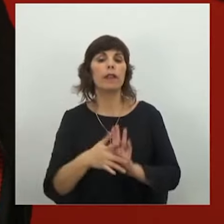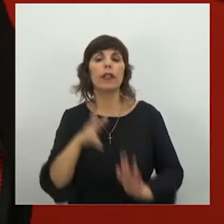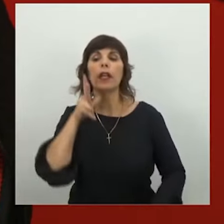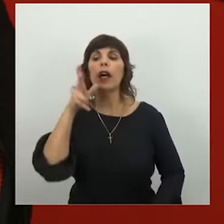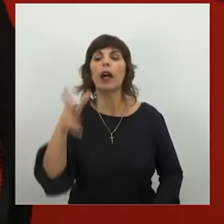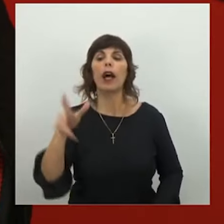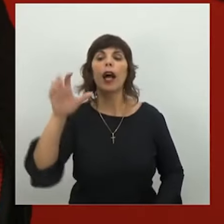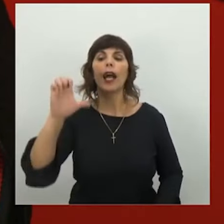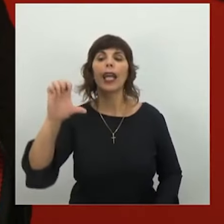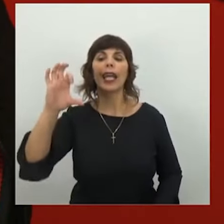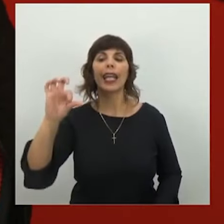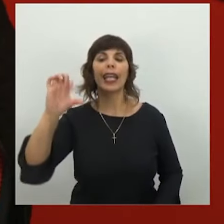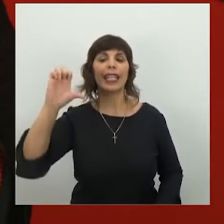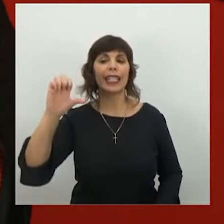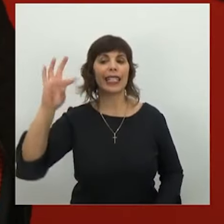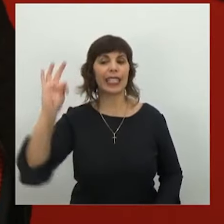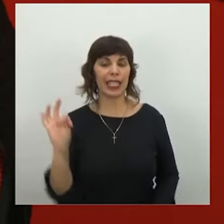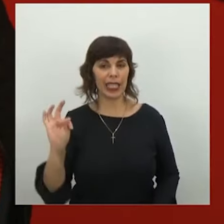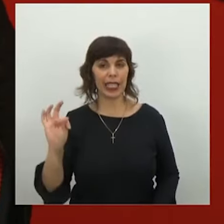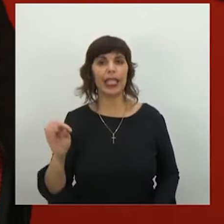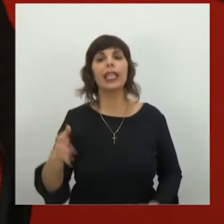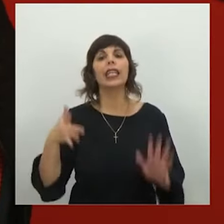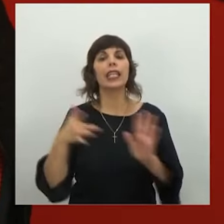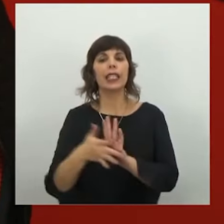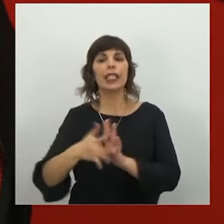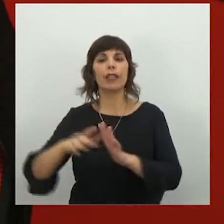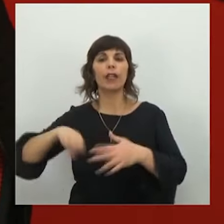Testamento. Y